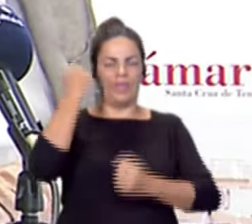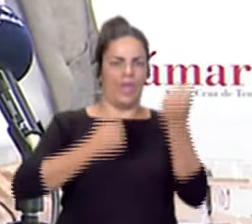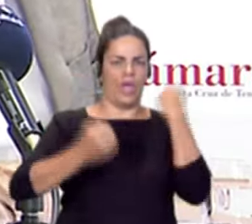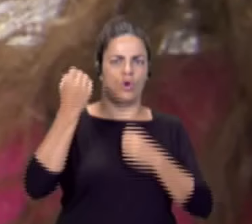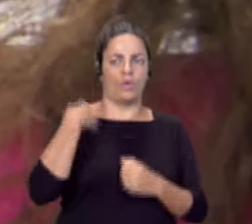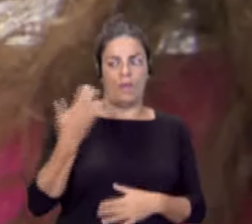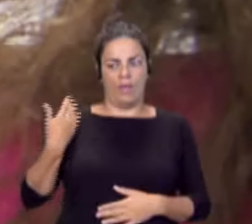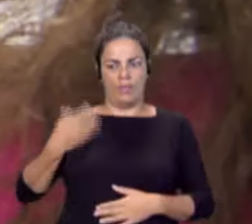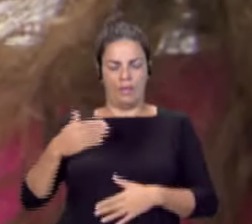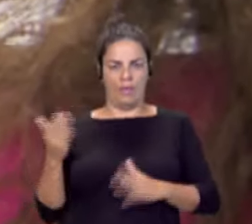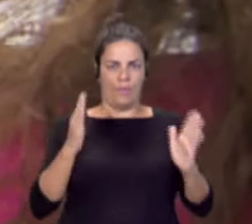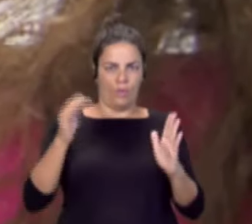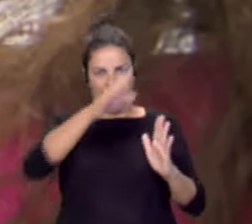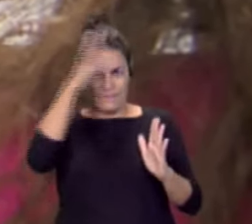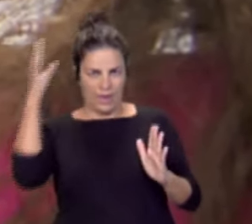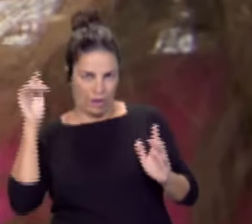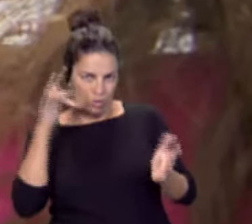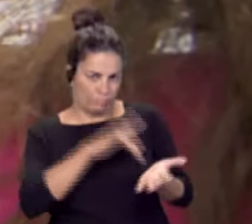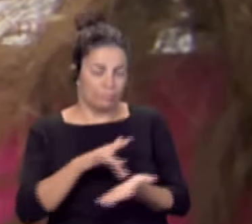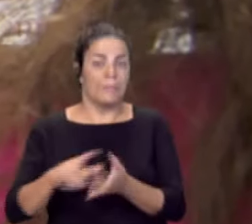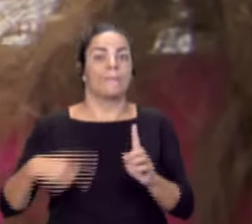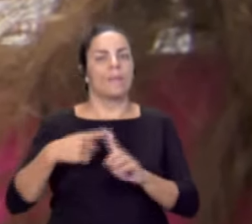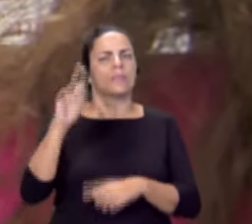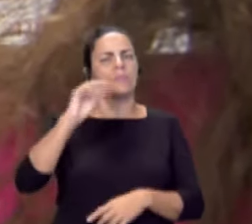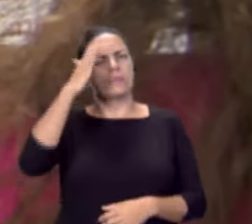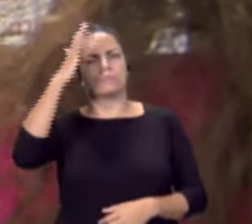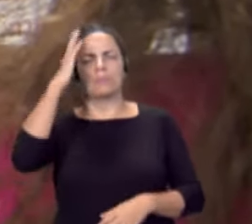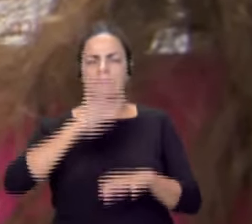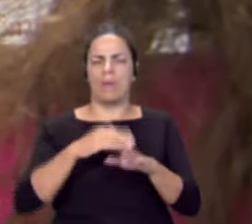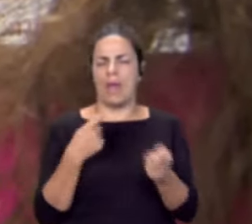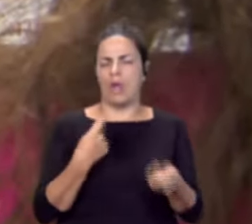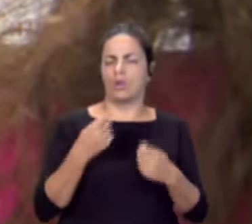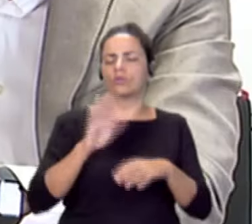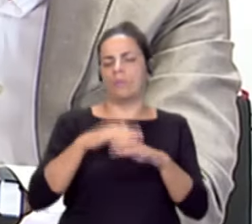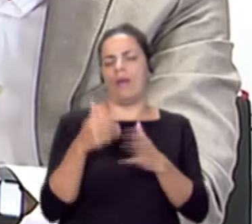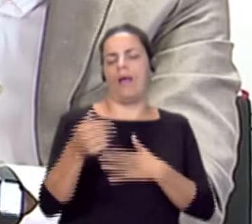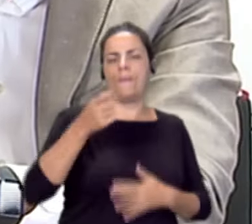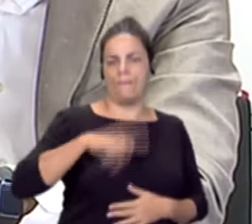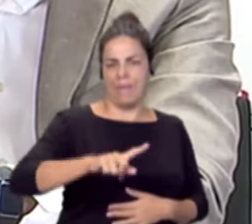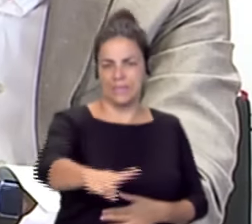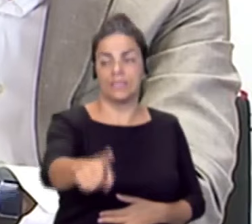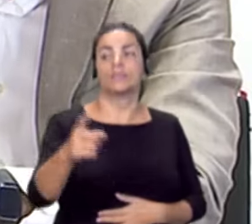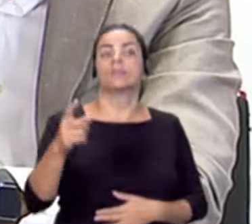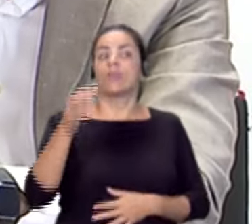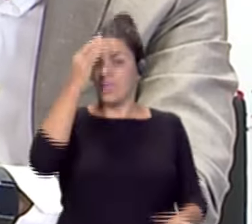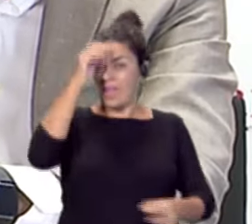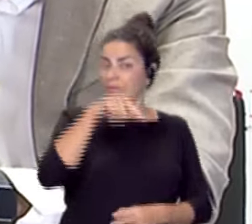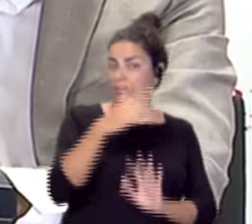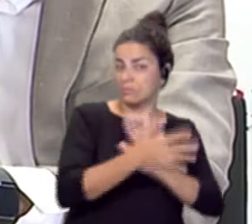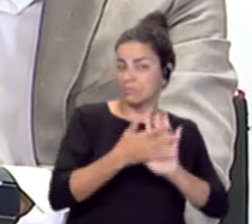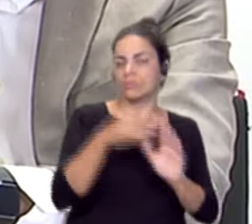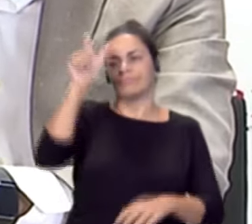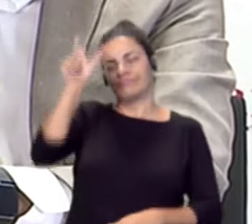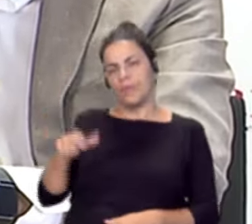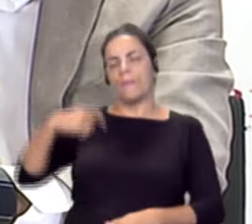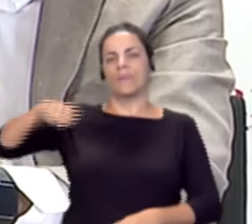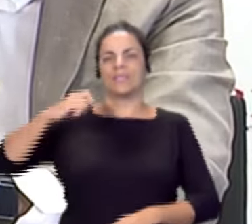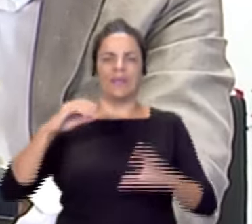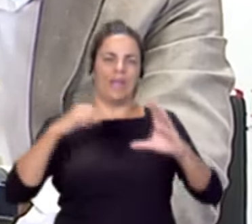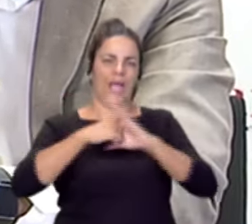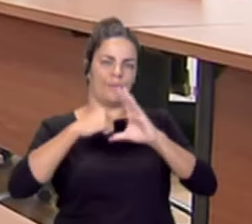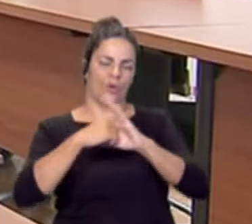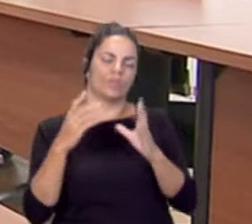los meses de verano y las expectativas que tienen para sus negocios en los próximos meses. Hablaremos de esos datos con el presidente de la Cámara de Comercio de Santa